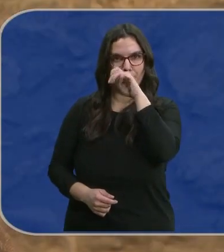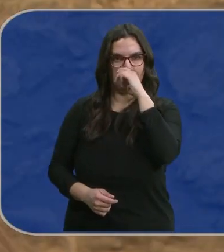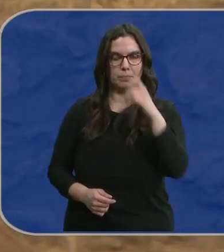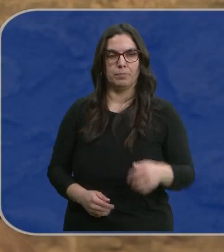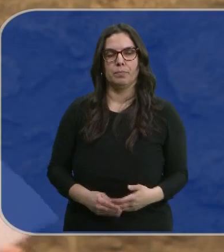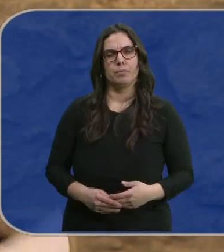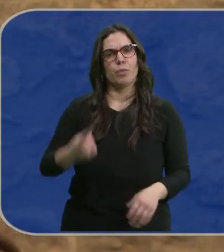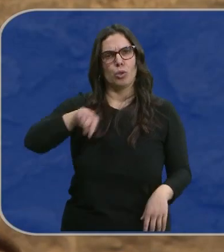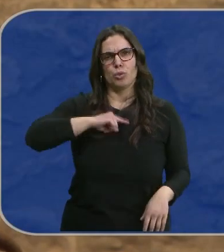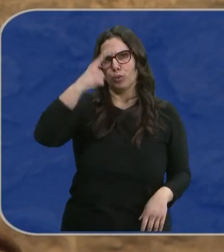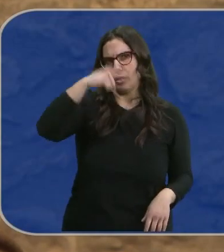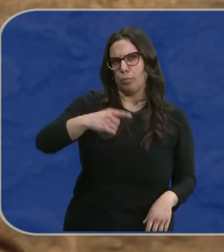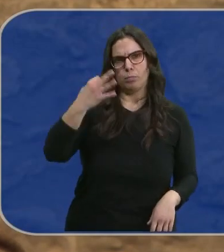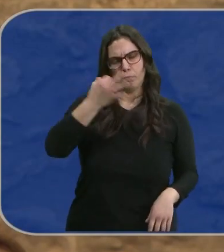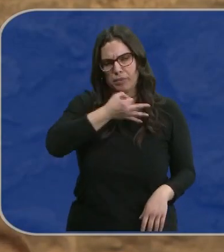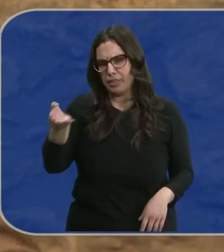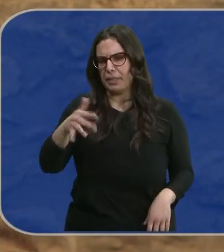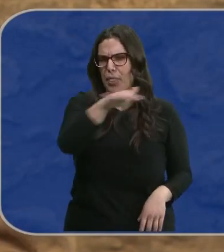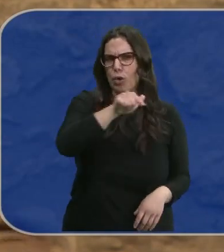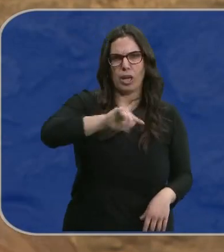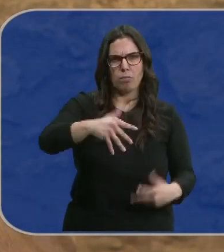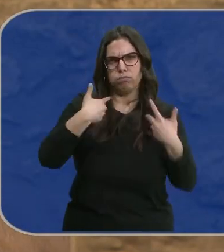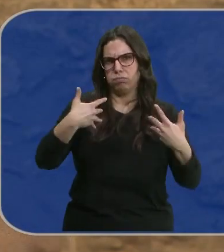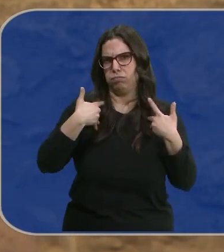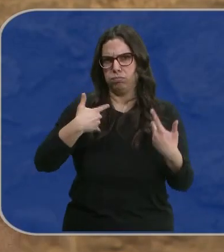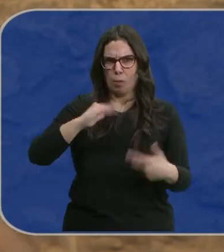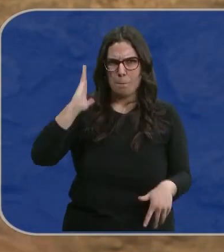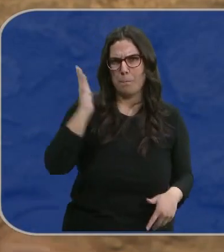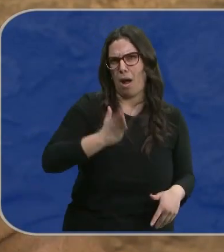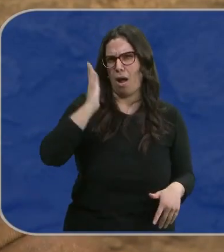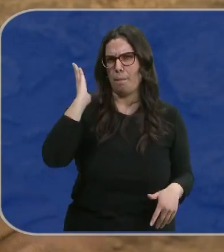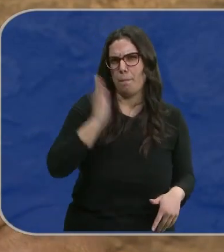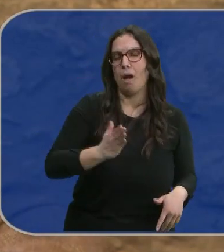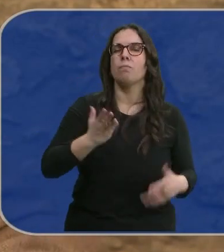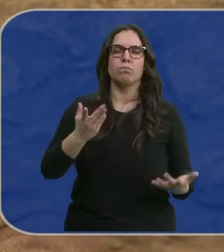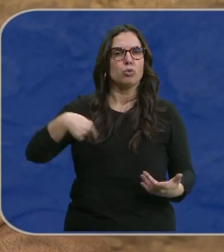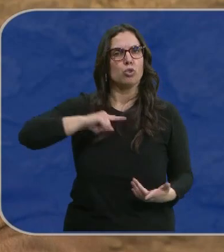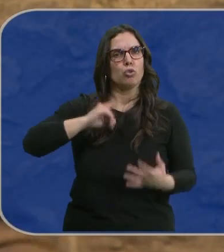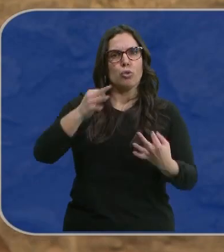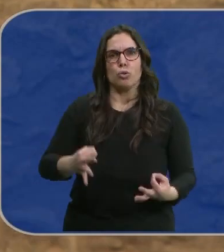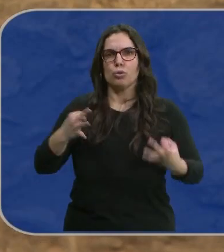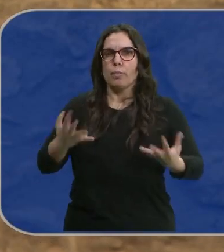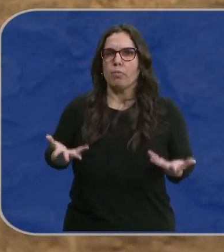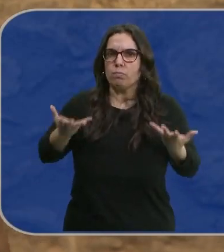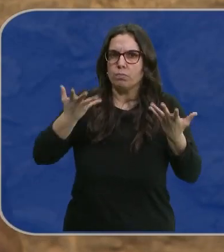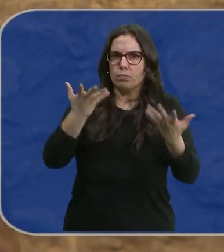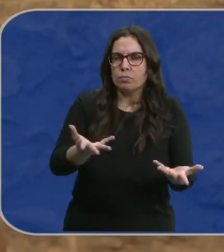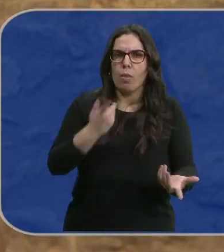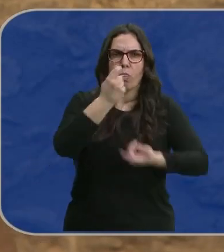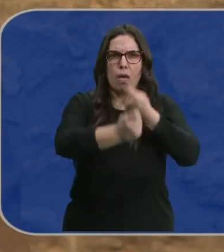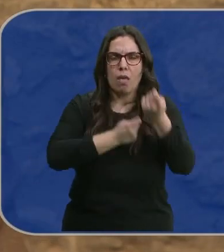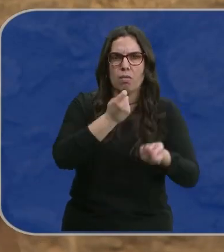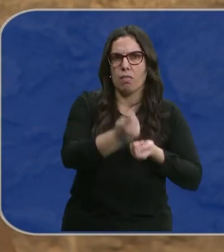Somos muy conscientes de lo que ha sufrido esta zona y estaremos siempre dispuestos a